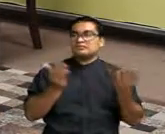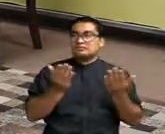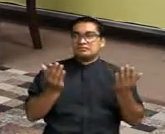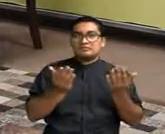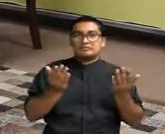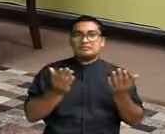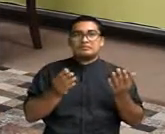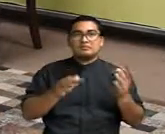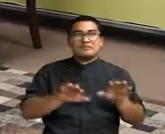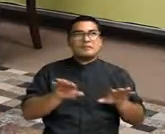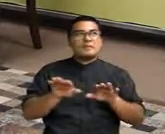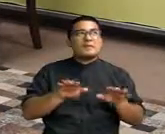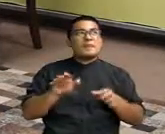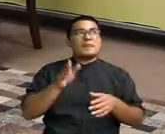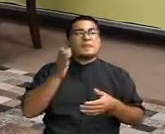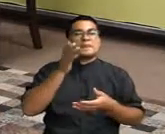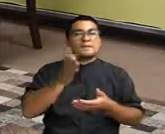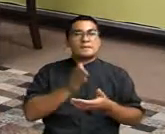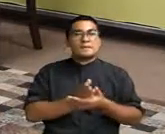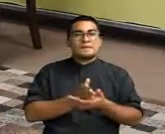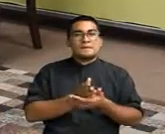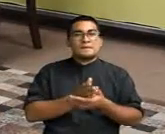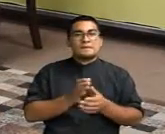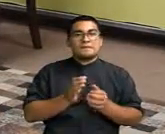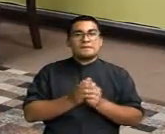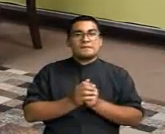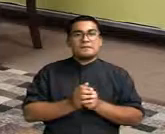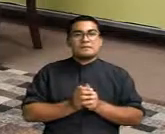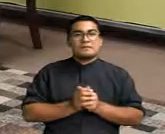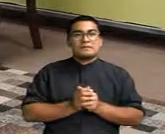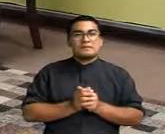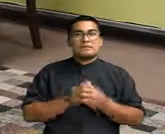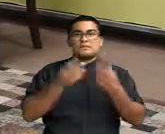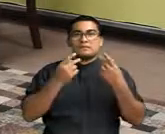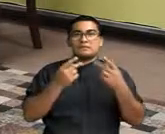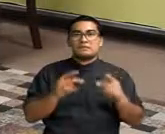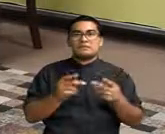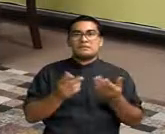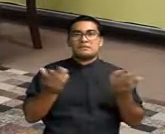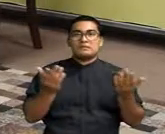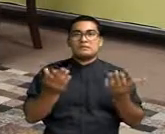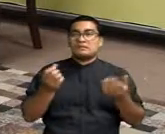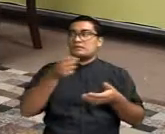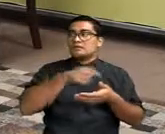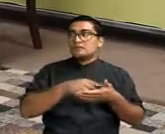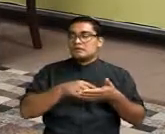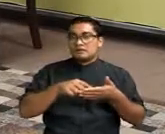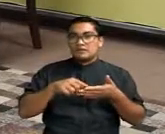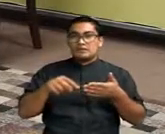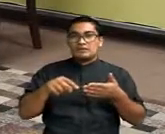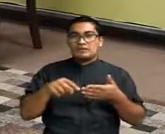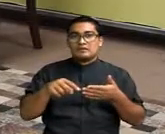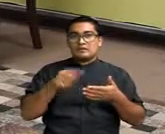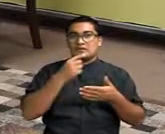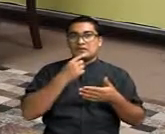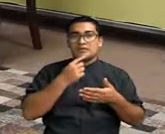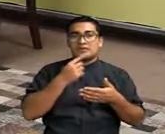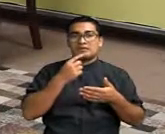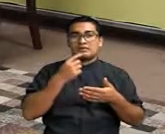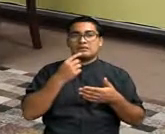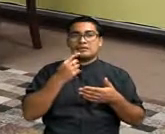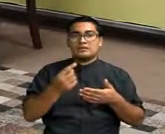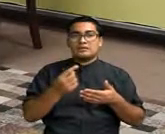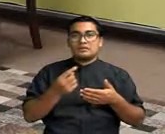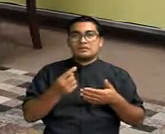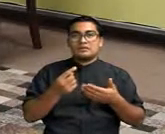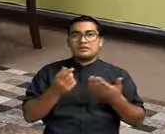No se puede determinar. No se puede determinar. Sí, no se puede determinar. Pero sí, el tiempo te lo dice, que una semana para poder decir que está en un episodio maníaco